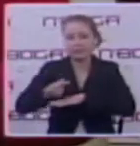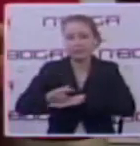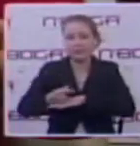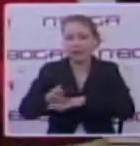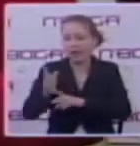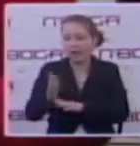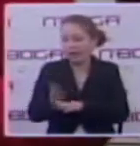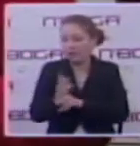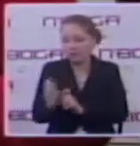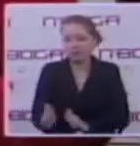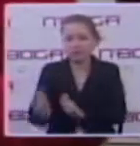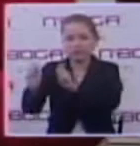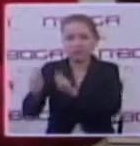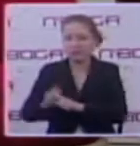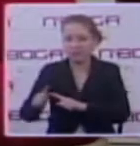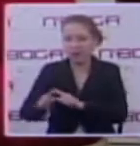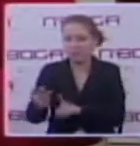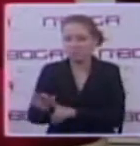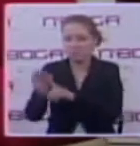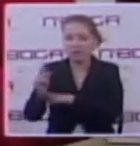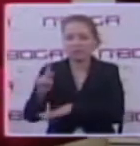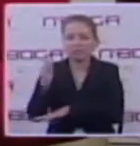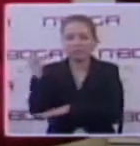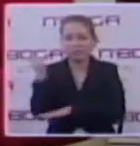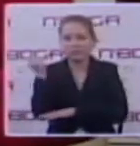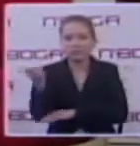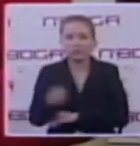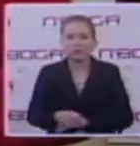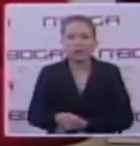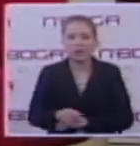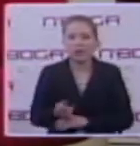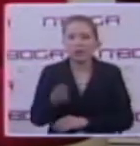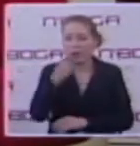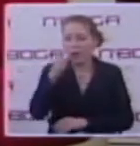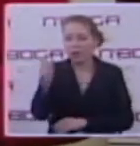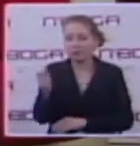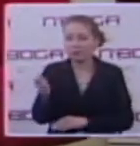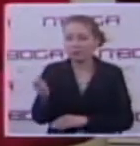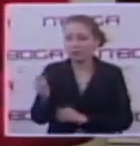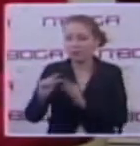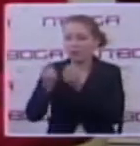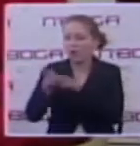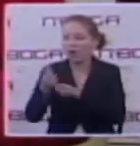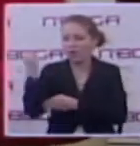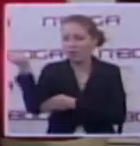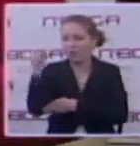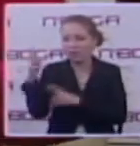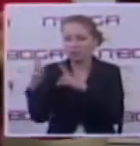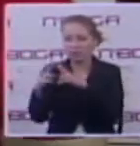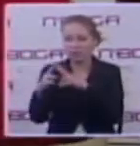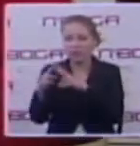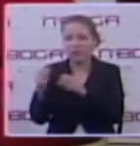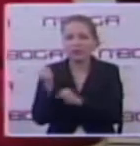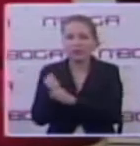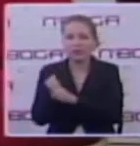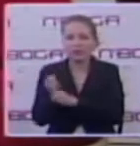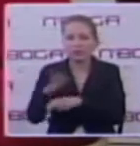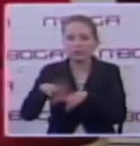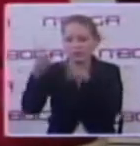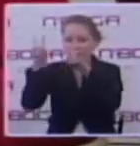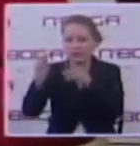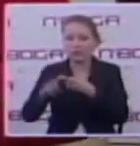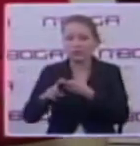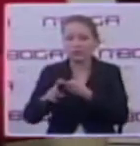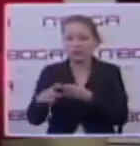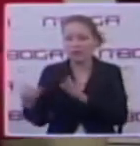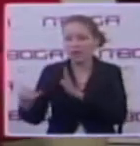firmas consultoras. Entonces, por ejemplo, Tao Advisors, que es una firma consultora de gran prestigio, trabaja el tema de la